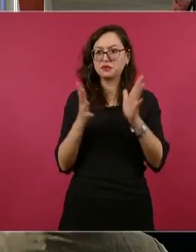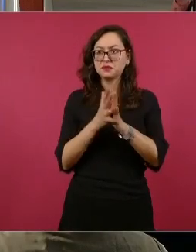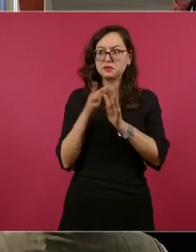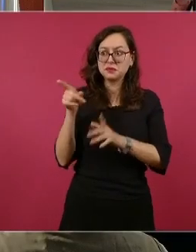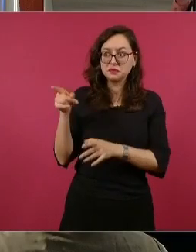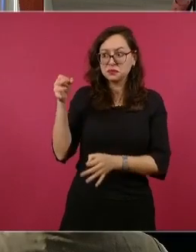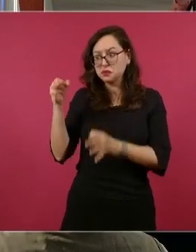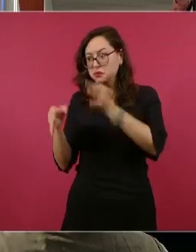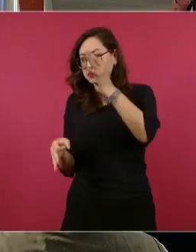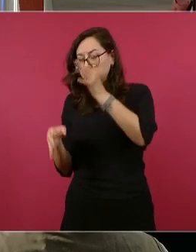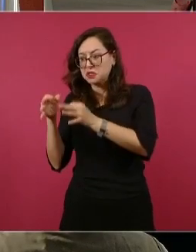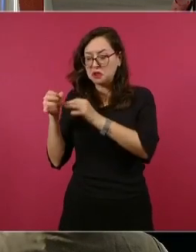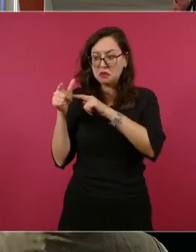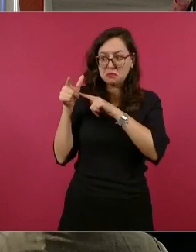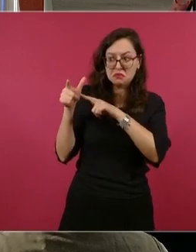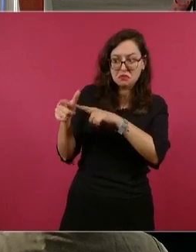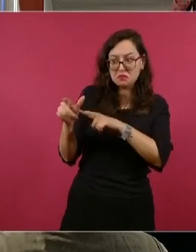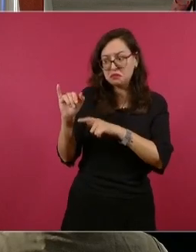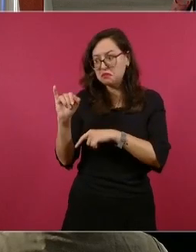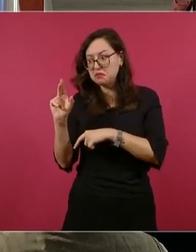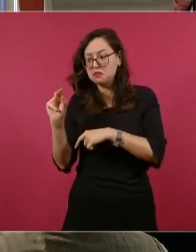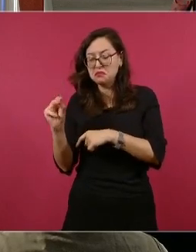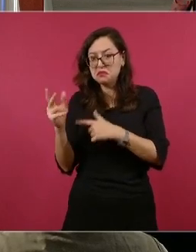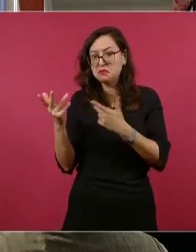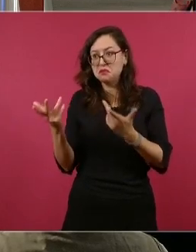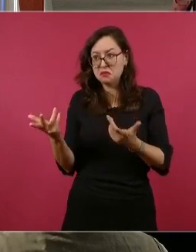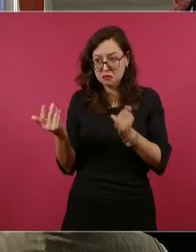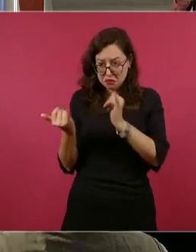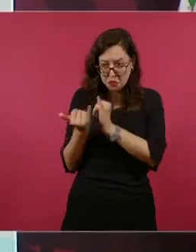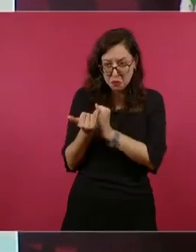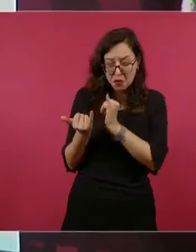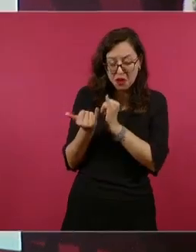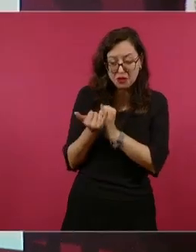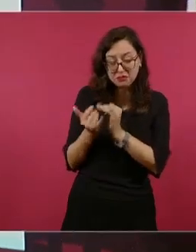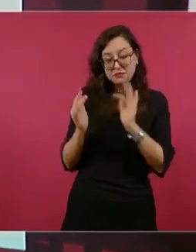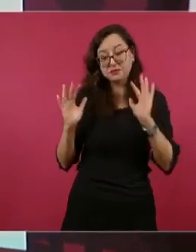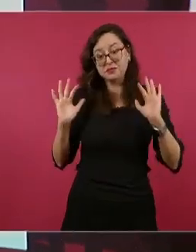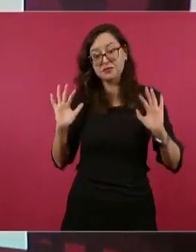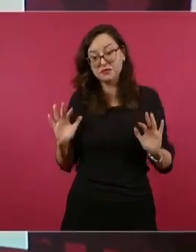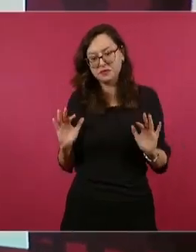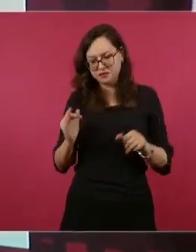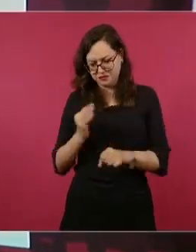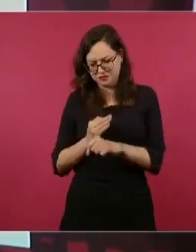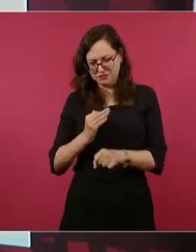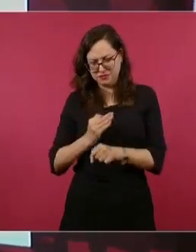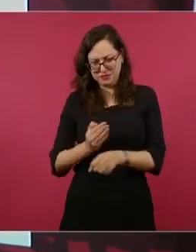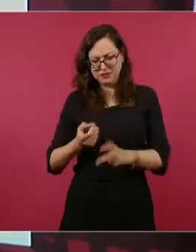que se lleve tiempo, ya desde ahora